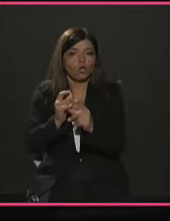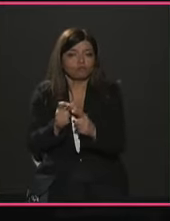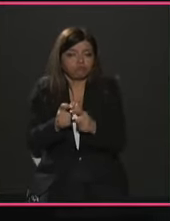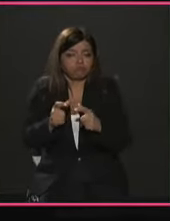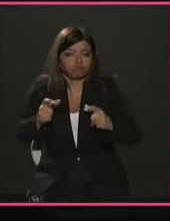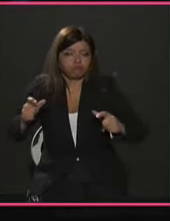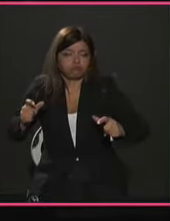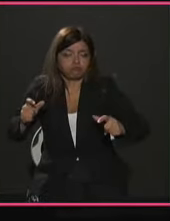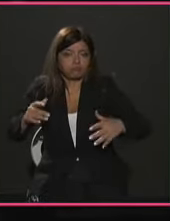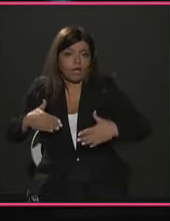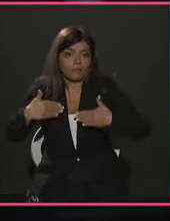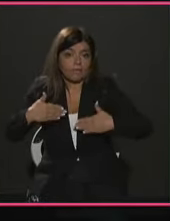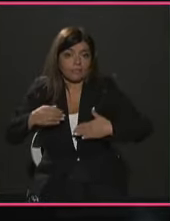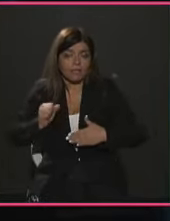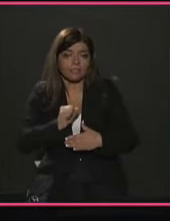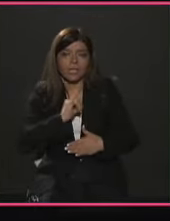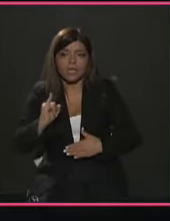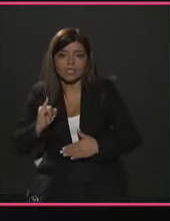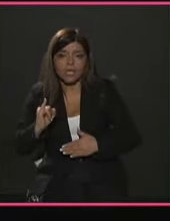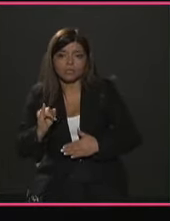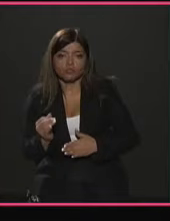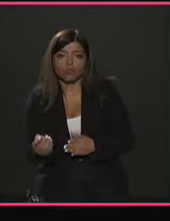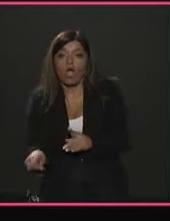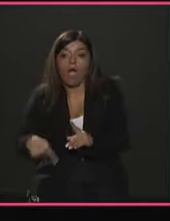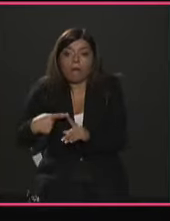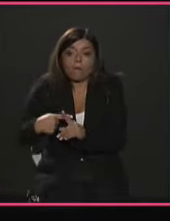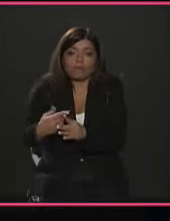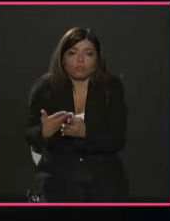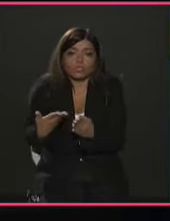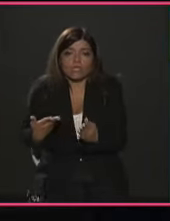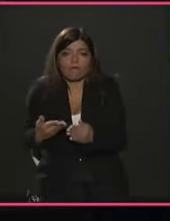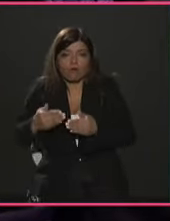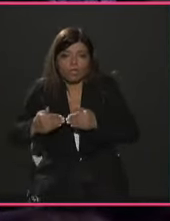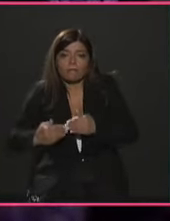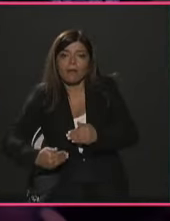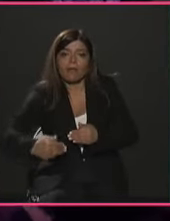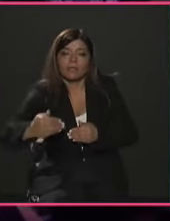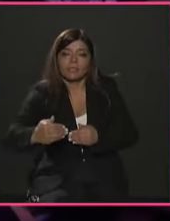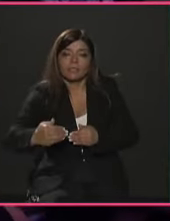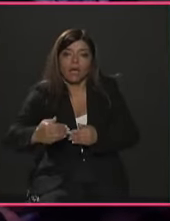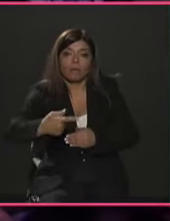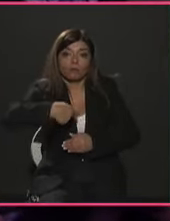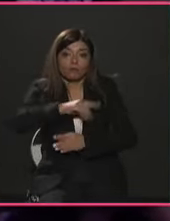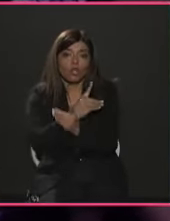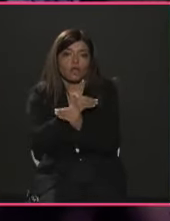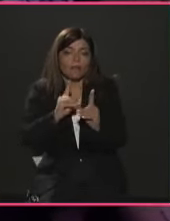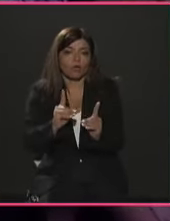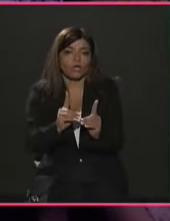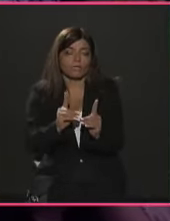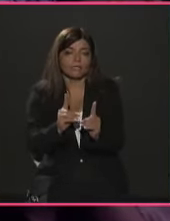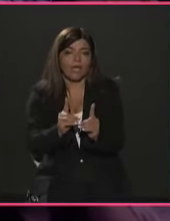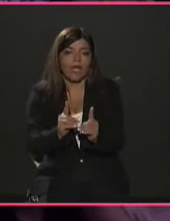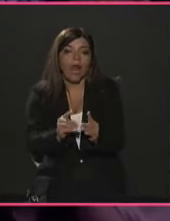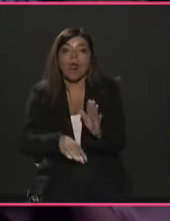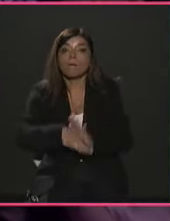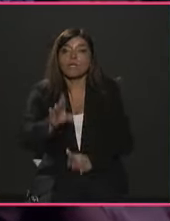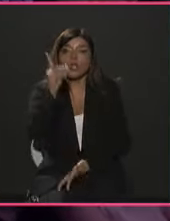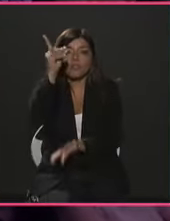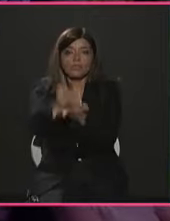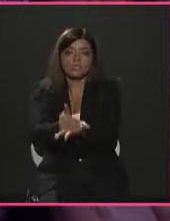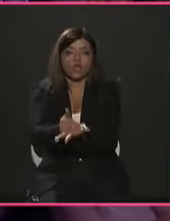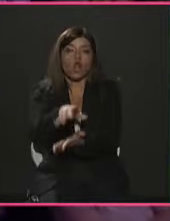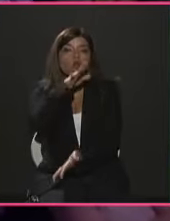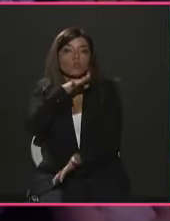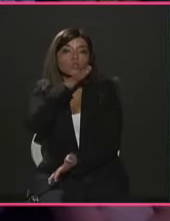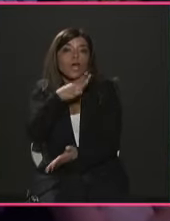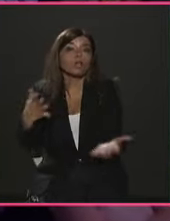escala de manera potencial de la Inteligencia artificial y lo que se le permite de que pueda interferir en nuestra democracia actualmente Las mayores decisiones sobre la